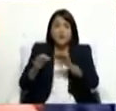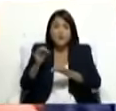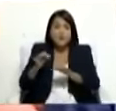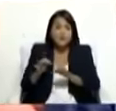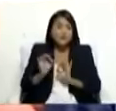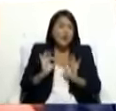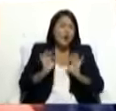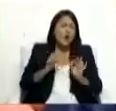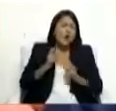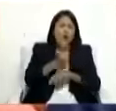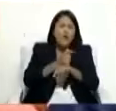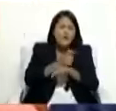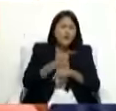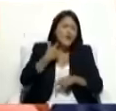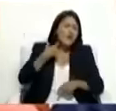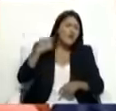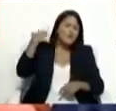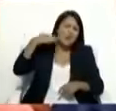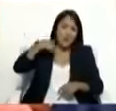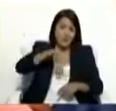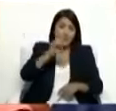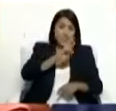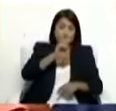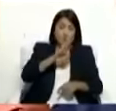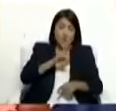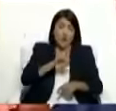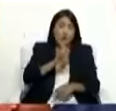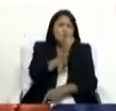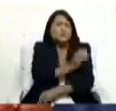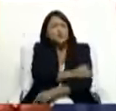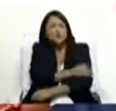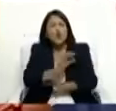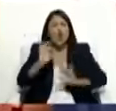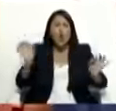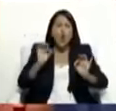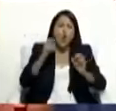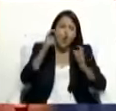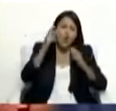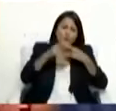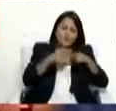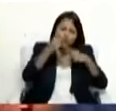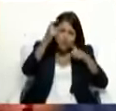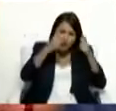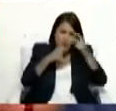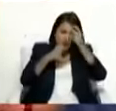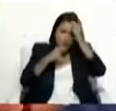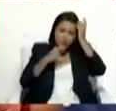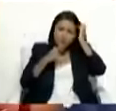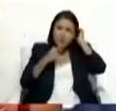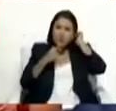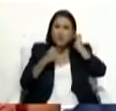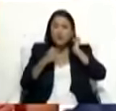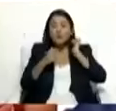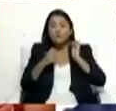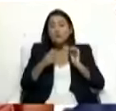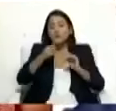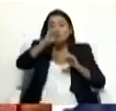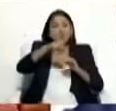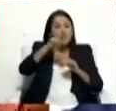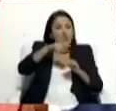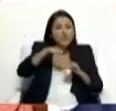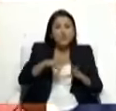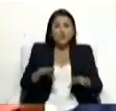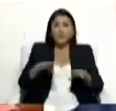Angarita, los gobiernos de las juntas militares y, por supuesto, muchísimo menos los 22 años de revolución